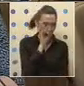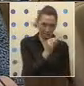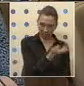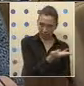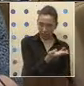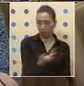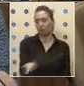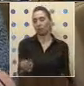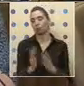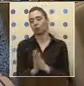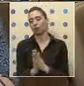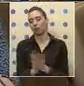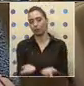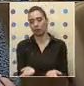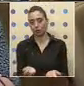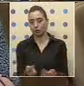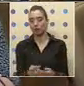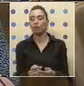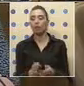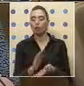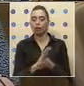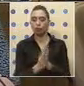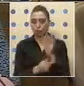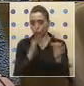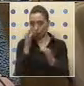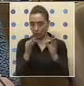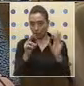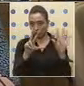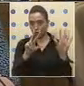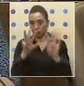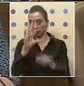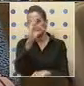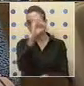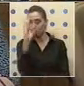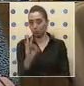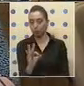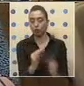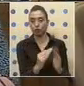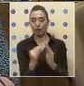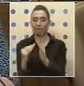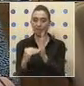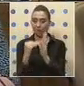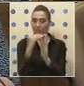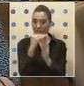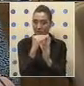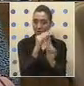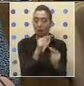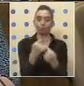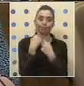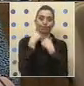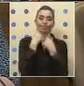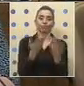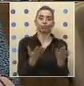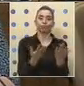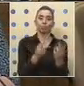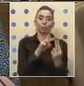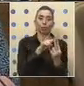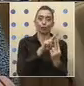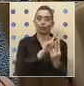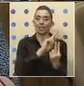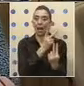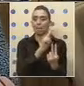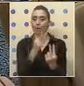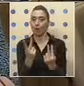Por favor. Con todo lo anterior, el 89% de las viviendas que estarían siendo afectadas con estos dos cambios